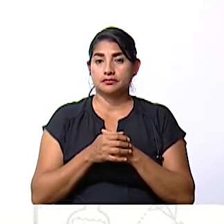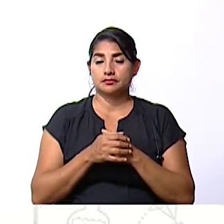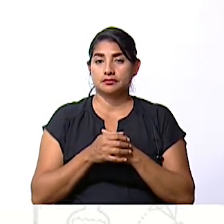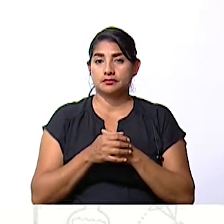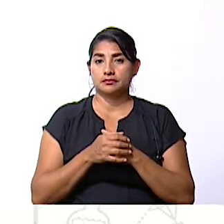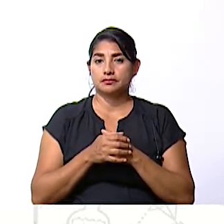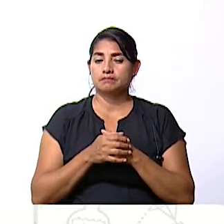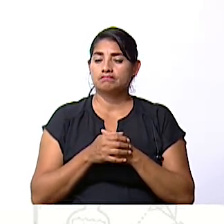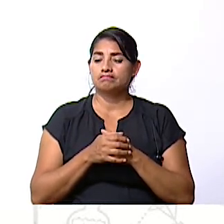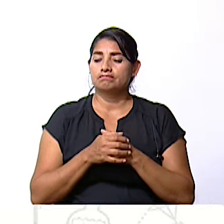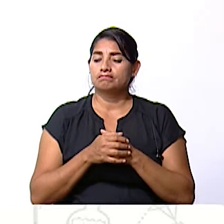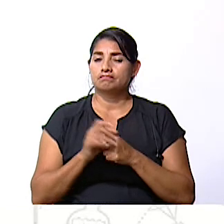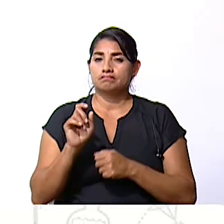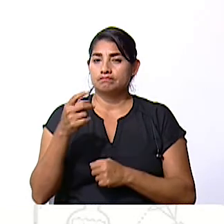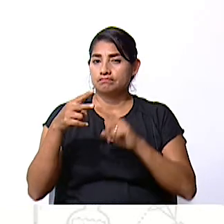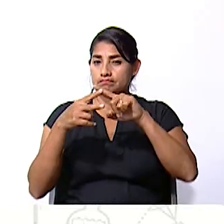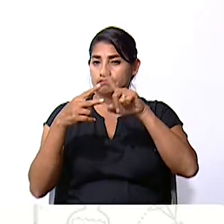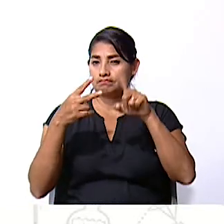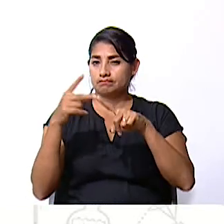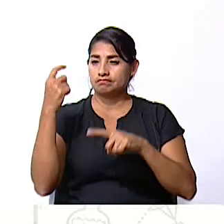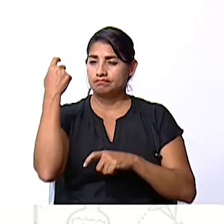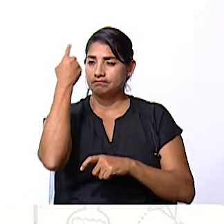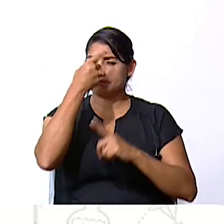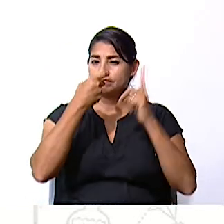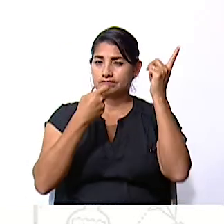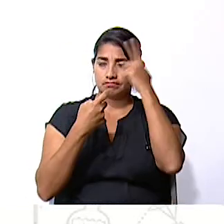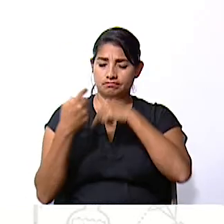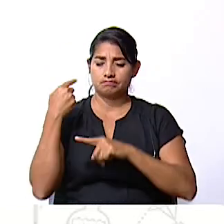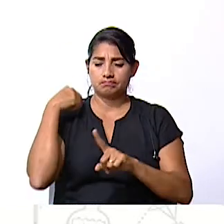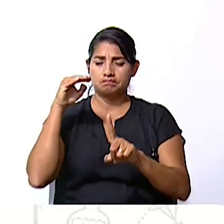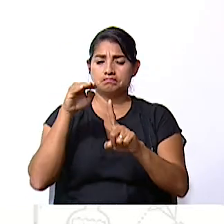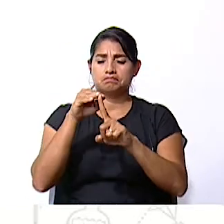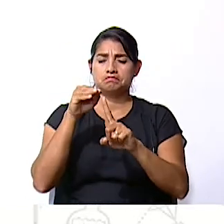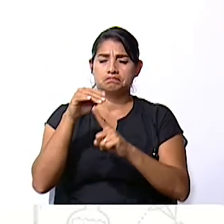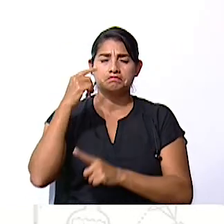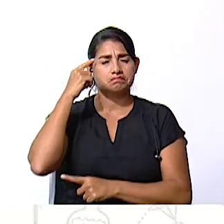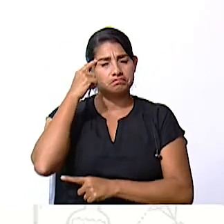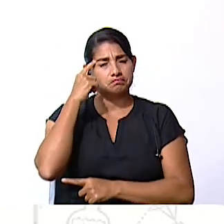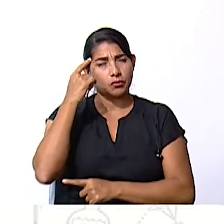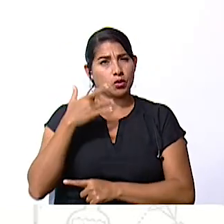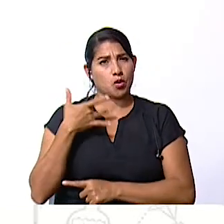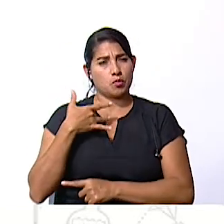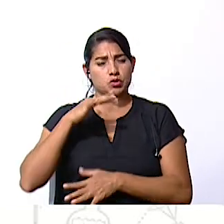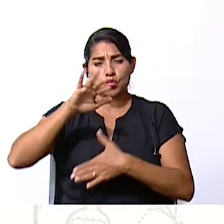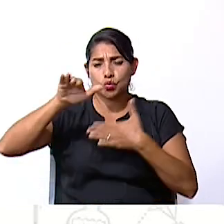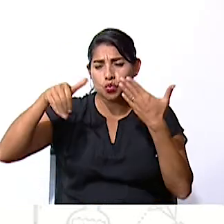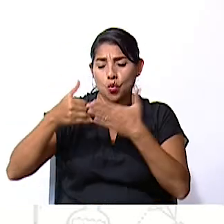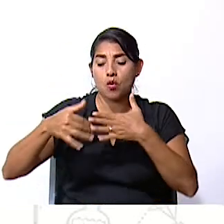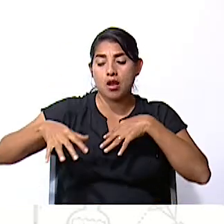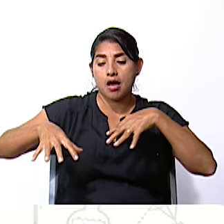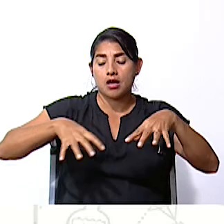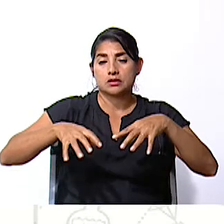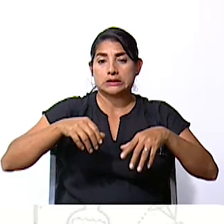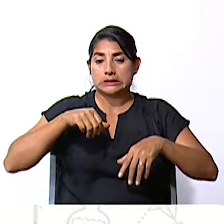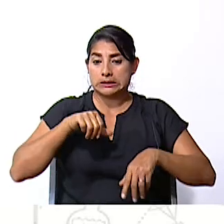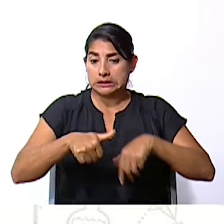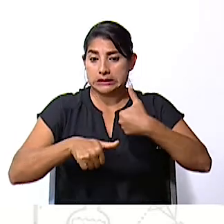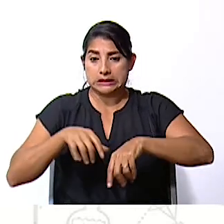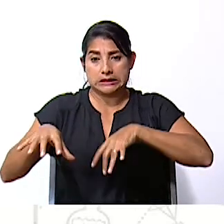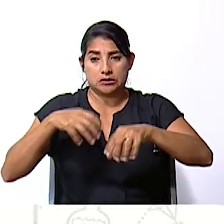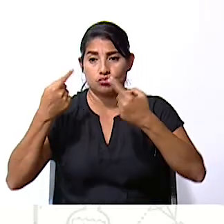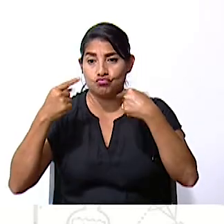¿Cómo me sentí al pensar en mis metas y todas las acciones que debo realizar